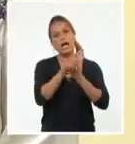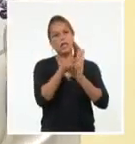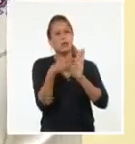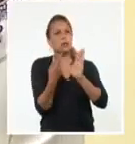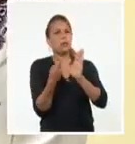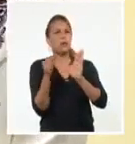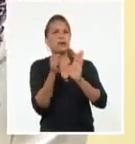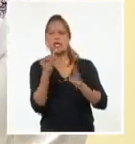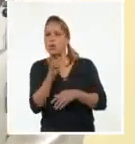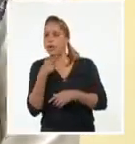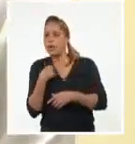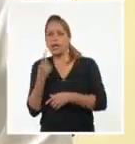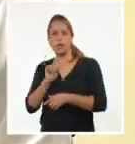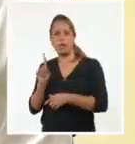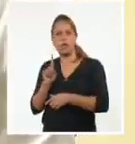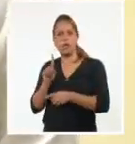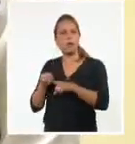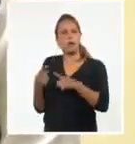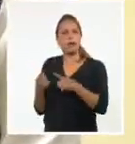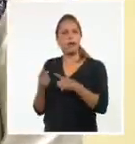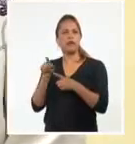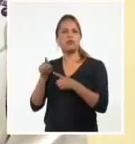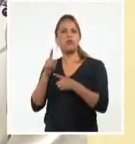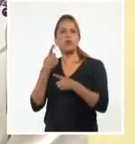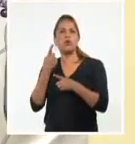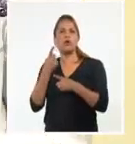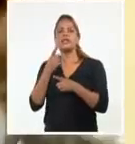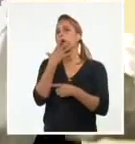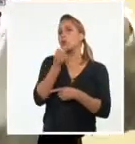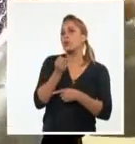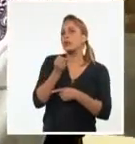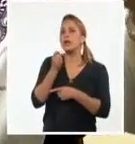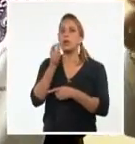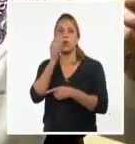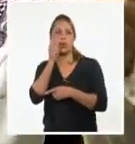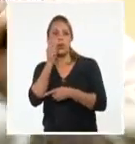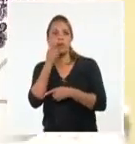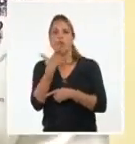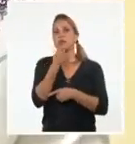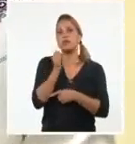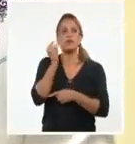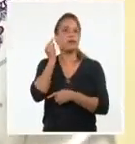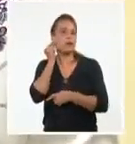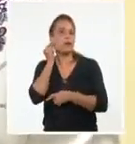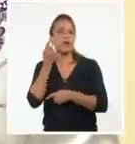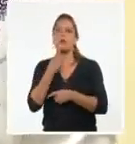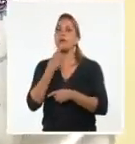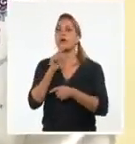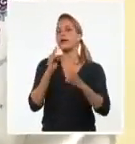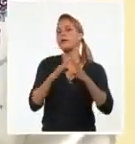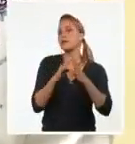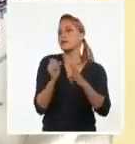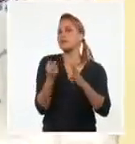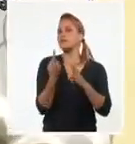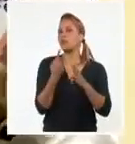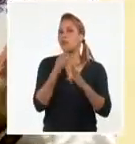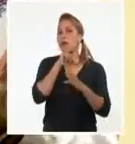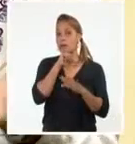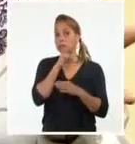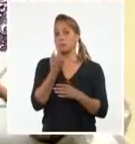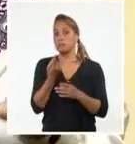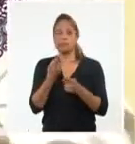menos igual que yo porque tienes una orientación sexual distinta o porque eres madre soltera. O porque,